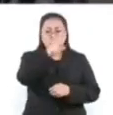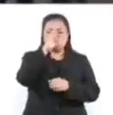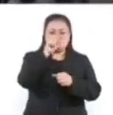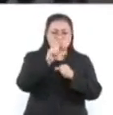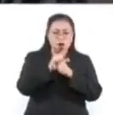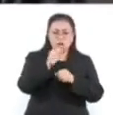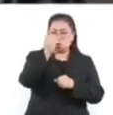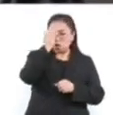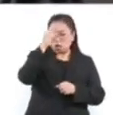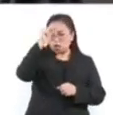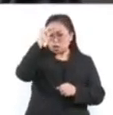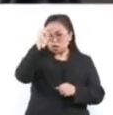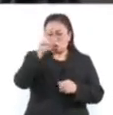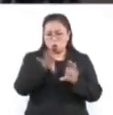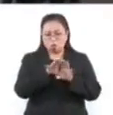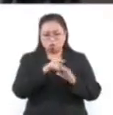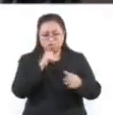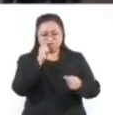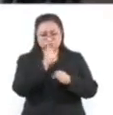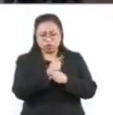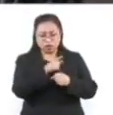implícito en el dibujo,